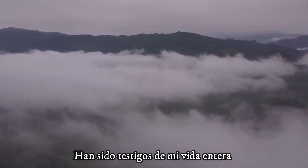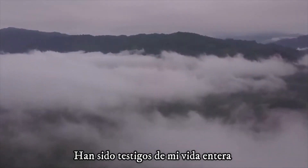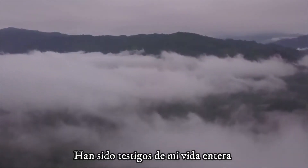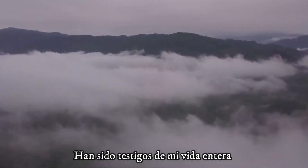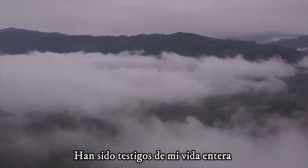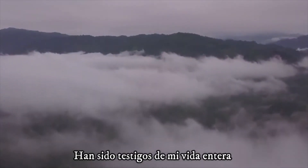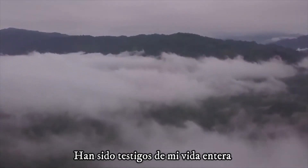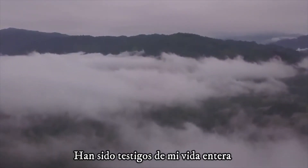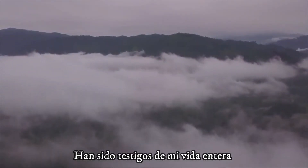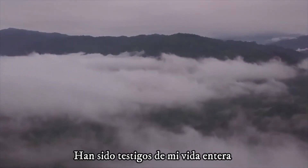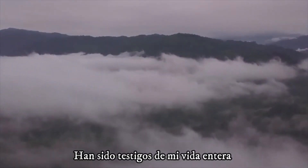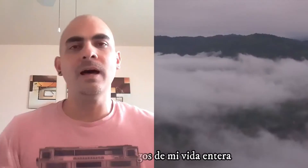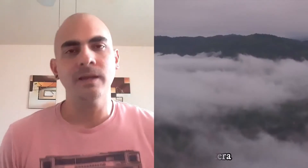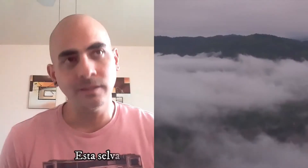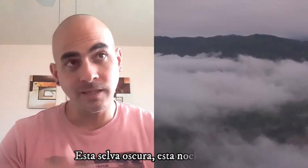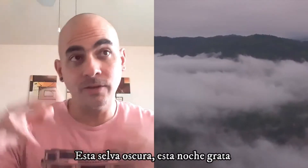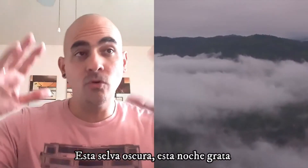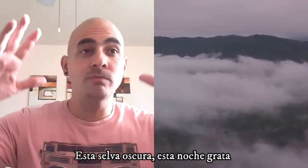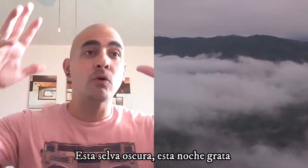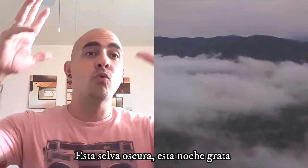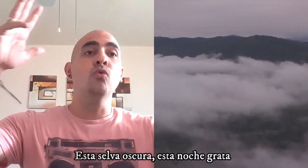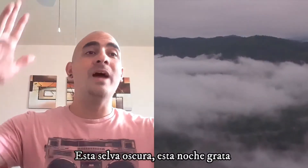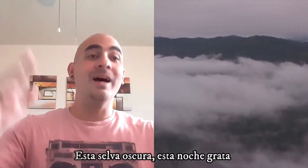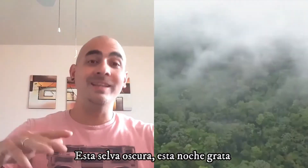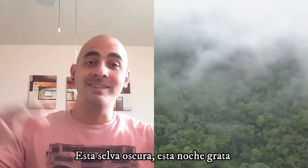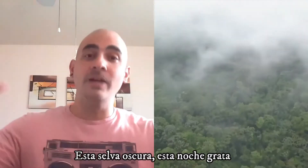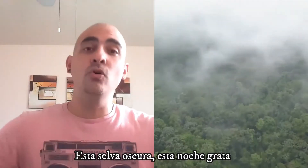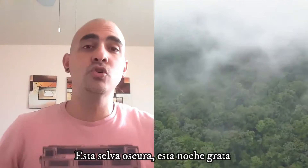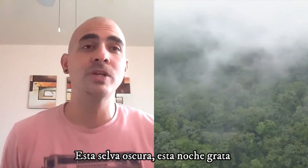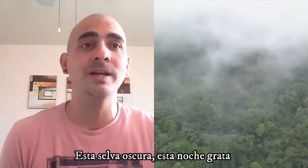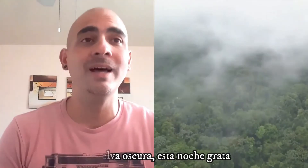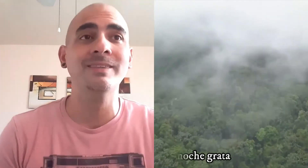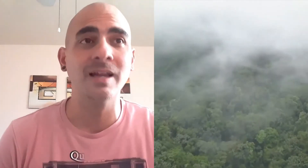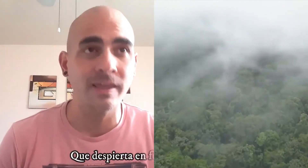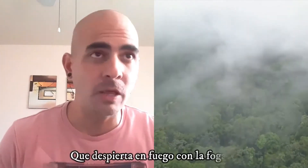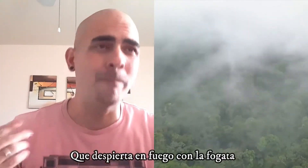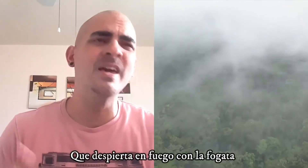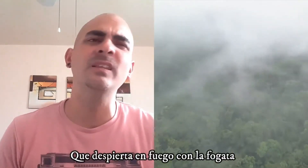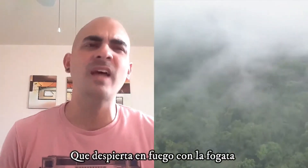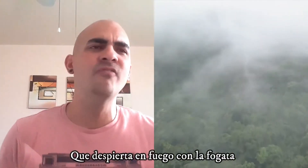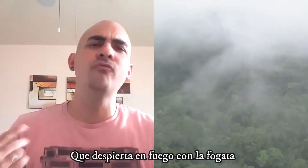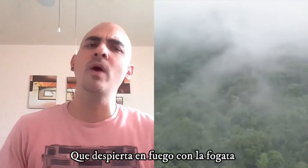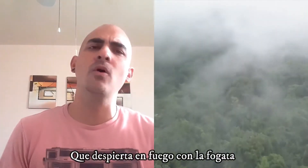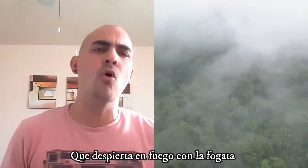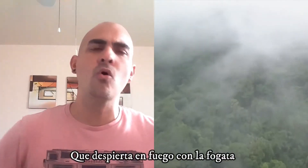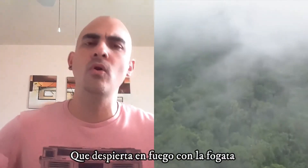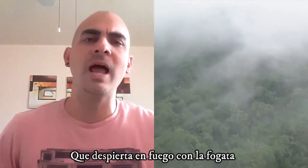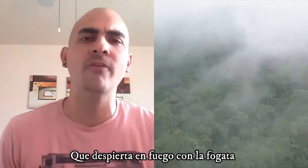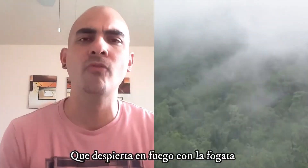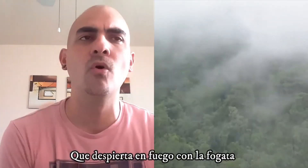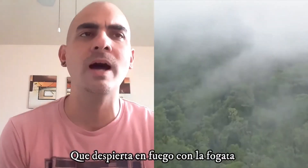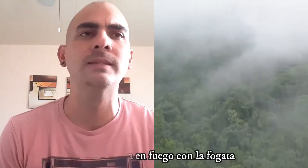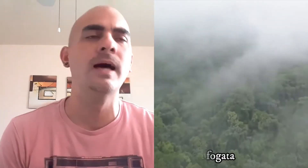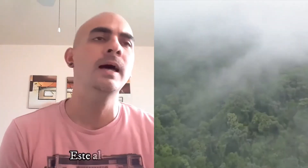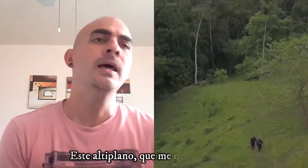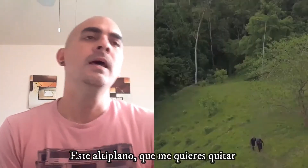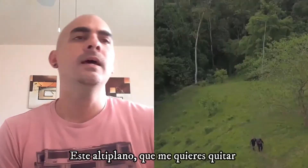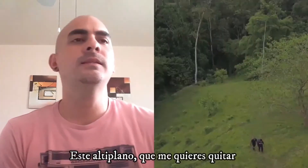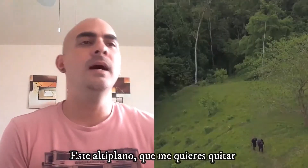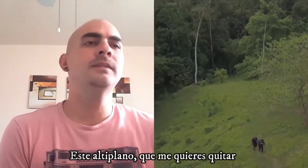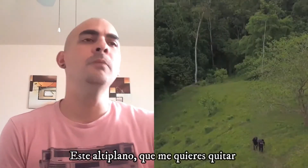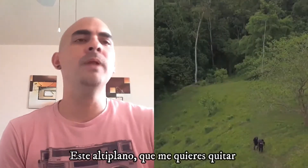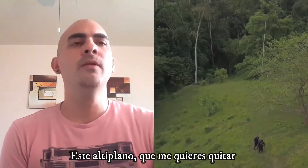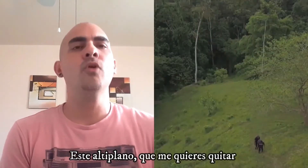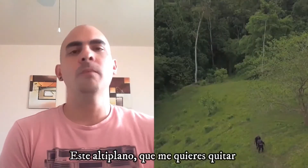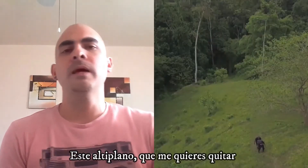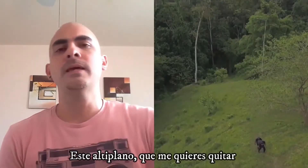sido testigos de mi vida entera. Esta selva oscura, esta noche grata que despierta el fuego con la fogata.